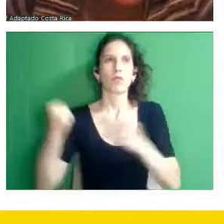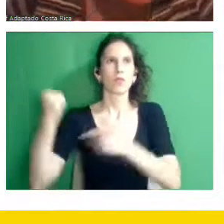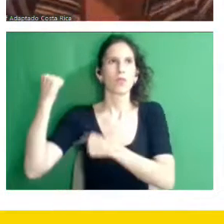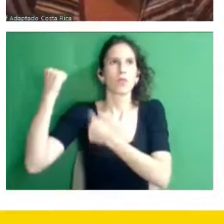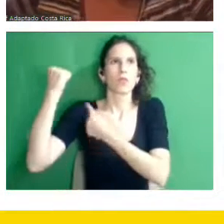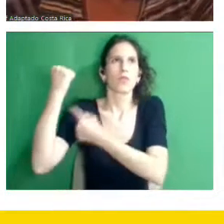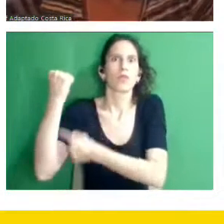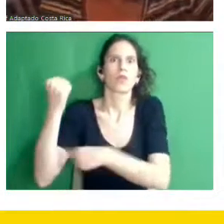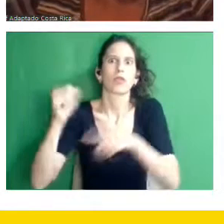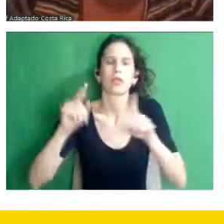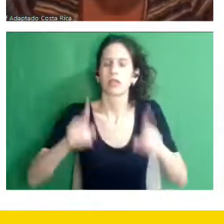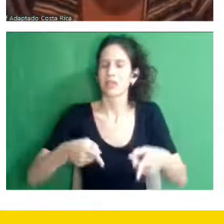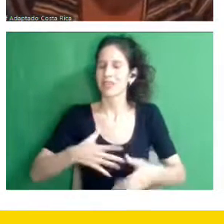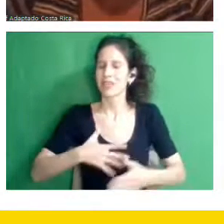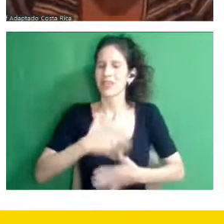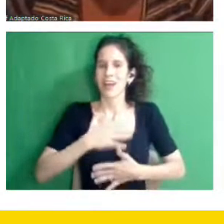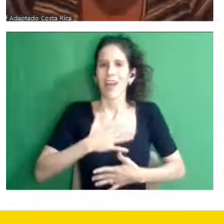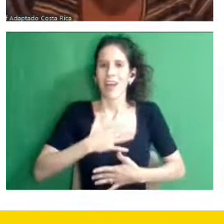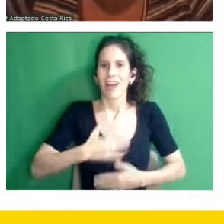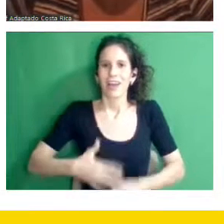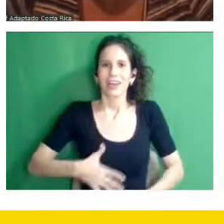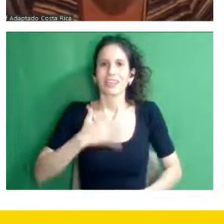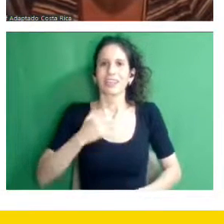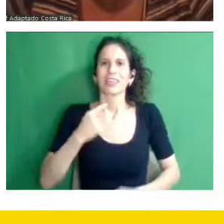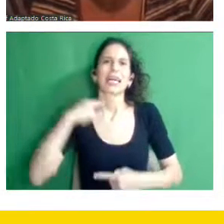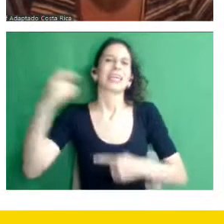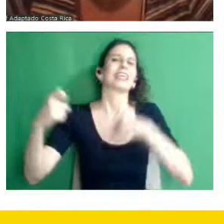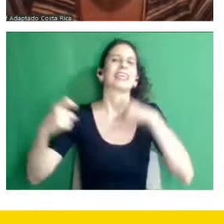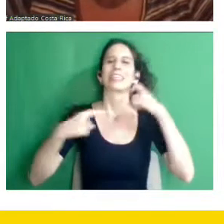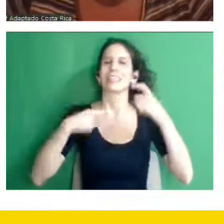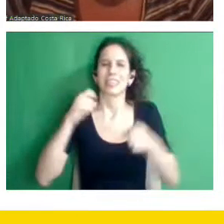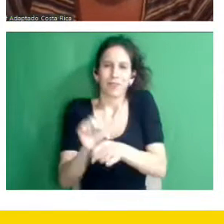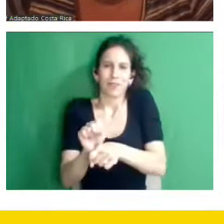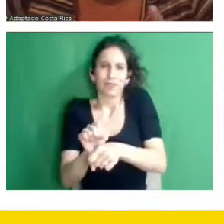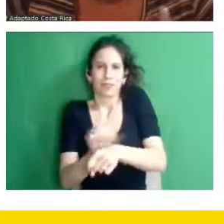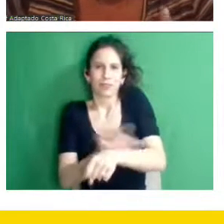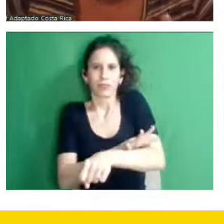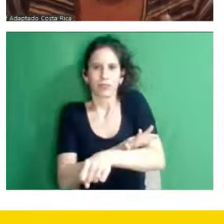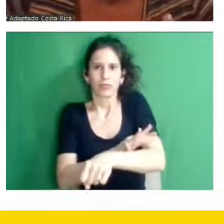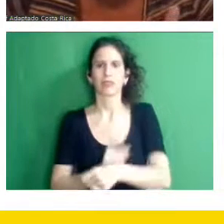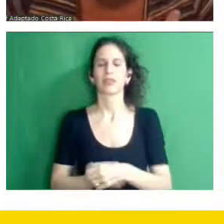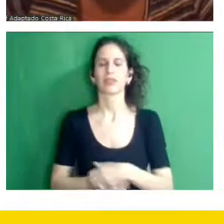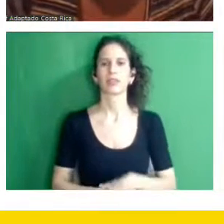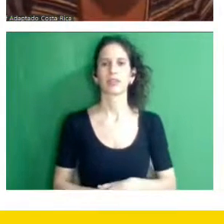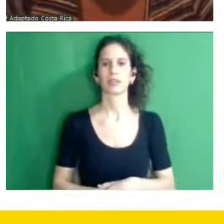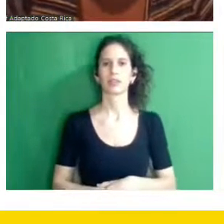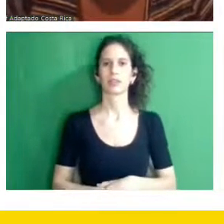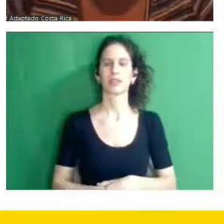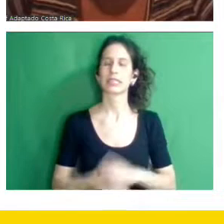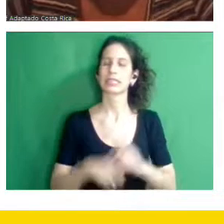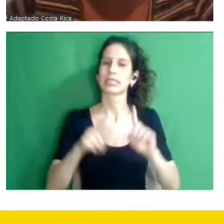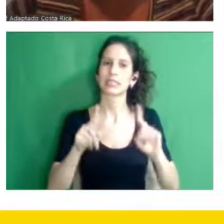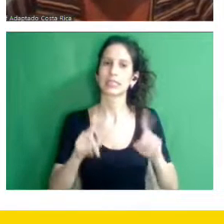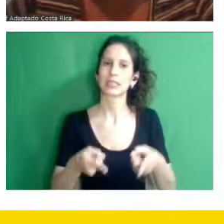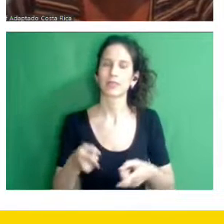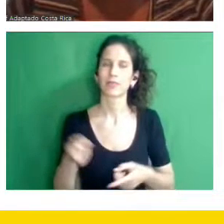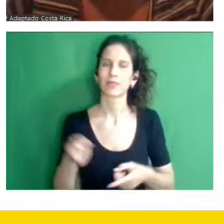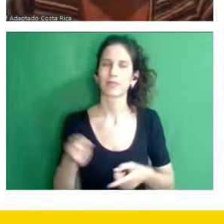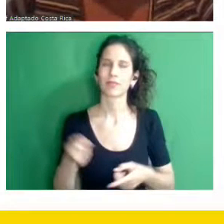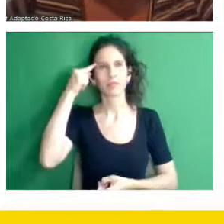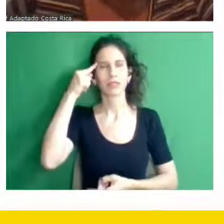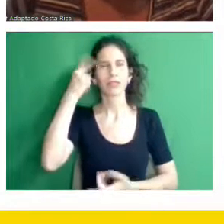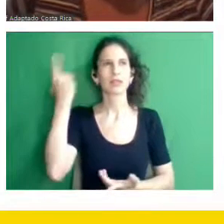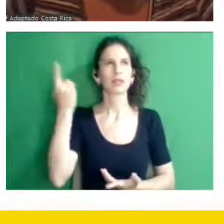allá en la ola, y después también el deber de brindarle esa experiencia a otras personas